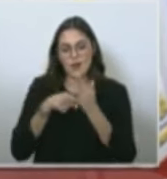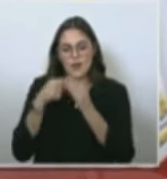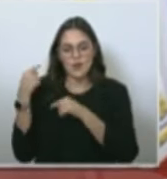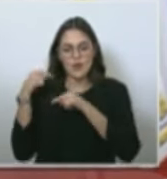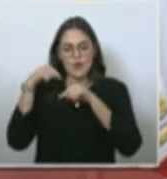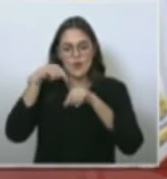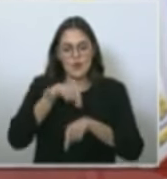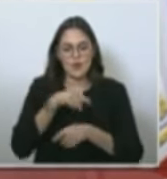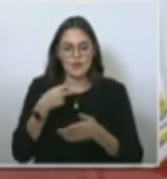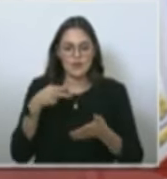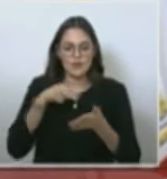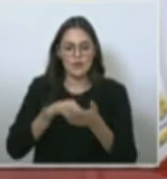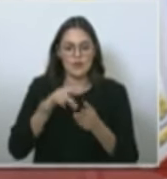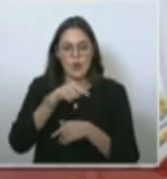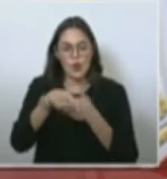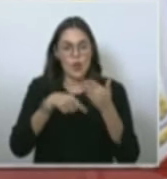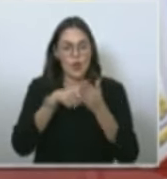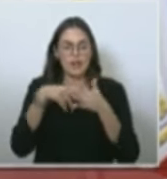histórico recinto.